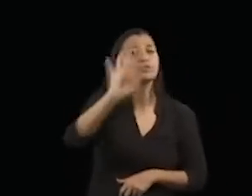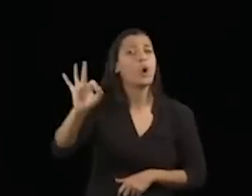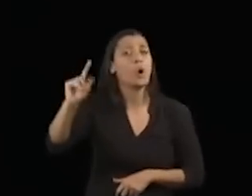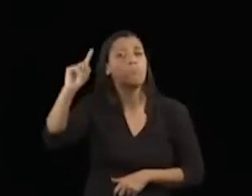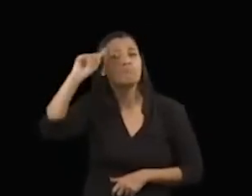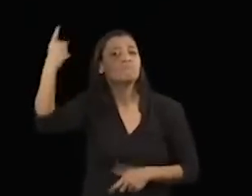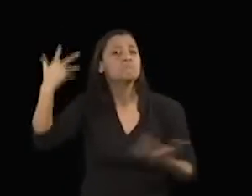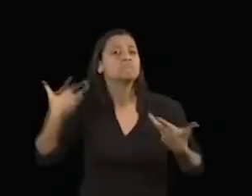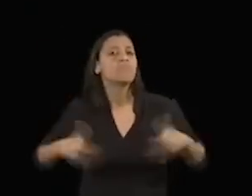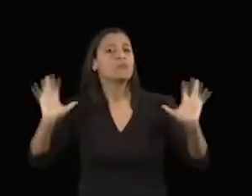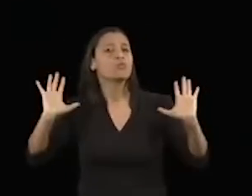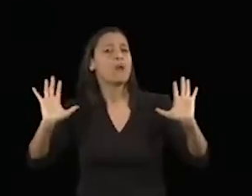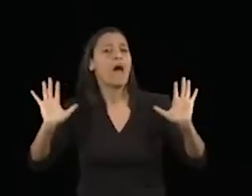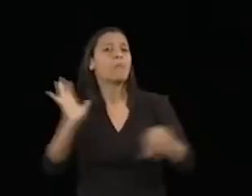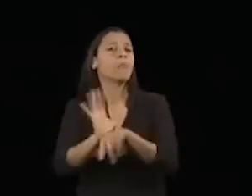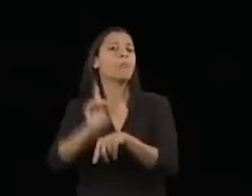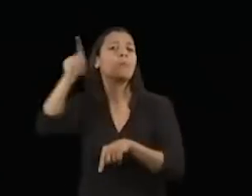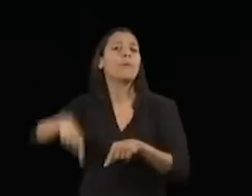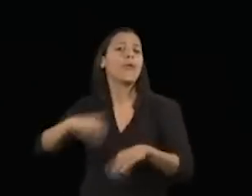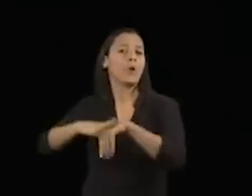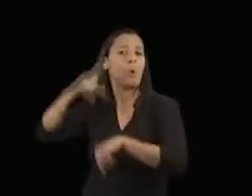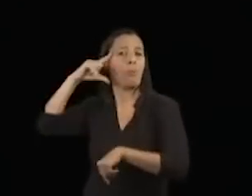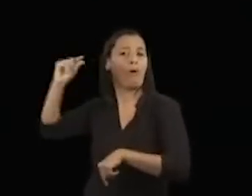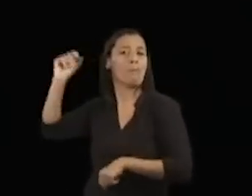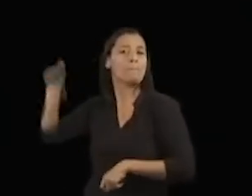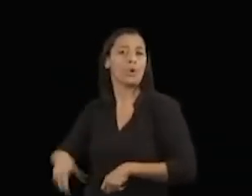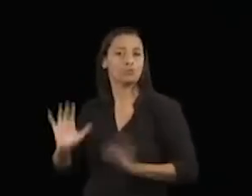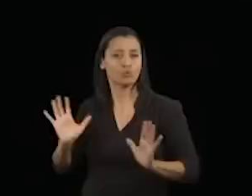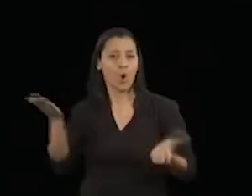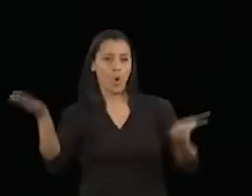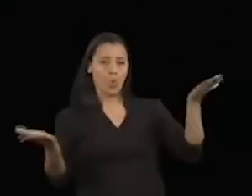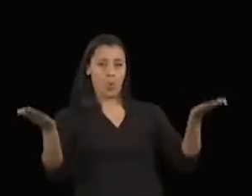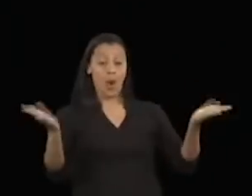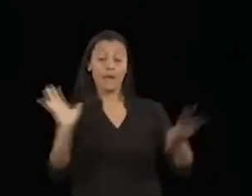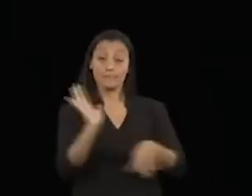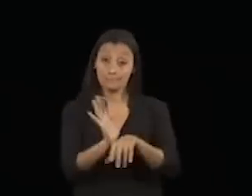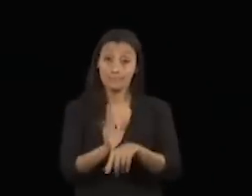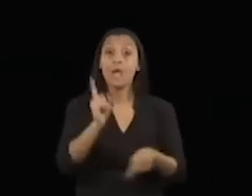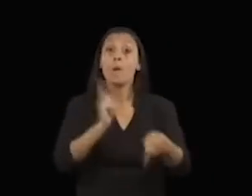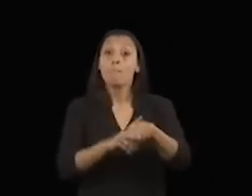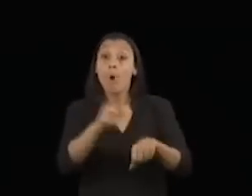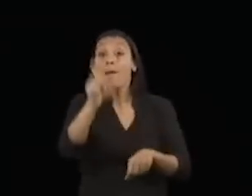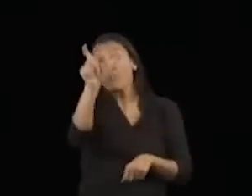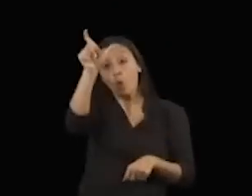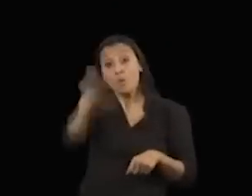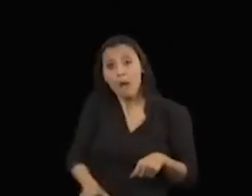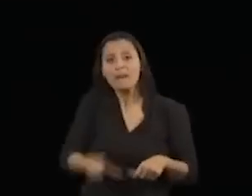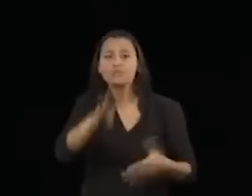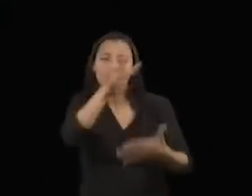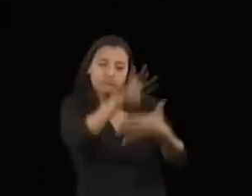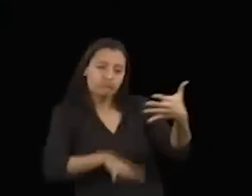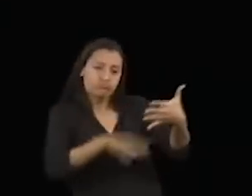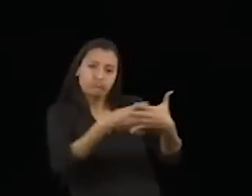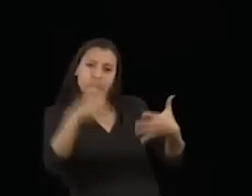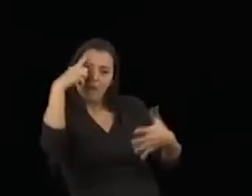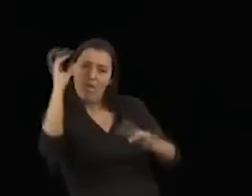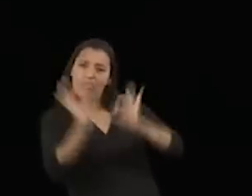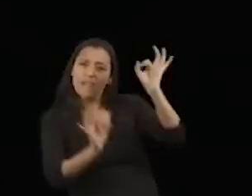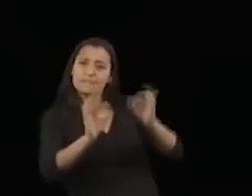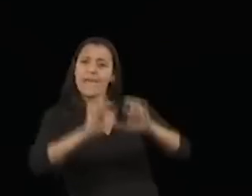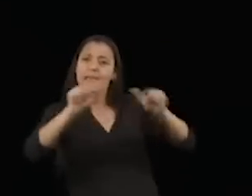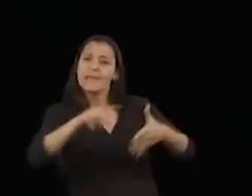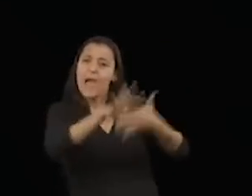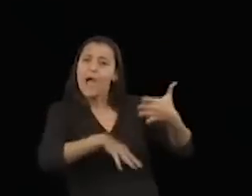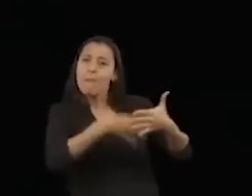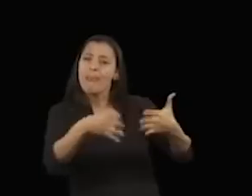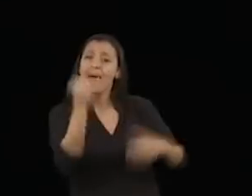mal de brutos. Es decir, cuando usted diseña el programa económico, lo que fuera, digo, usted no lo puede,